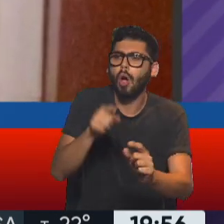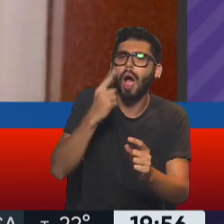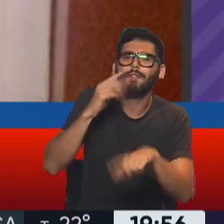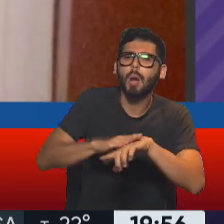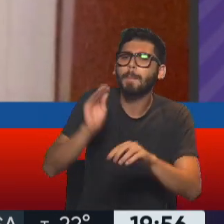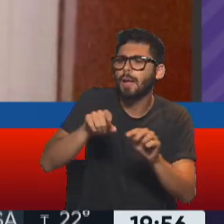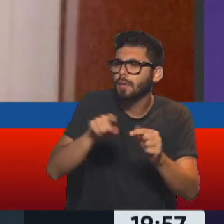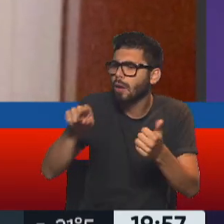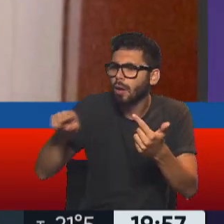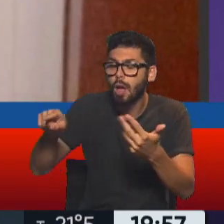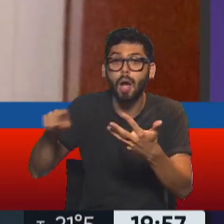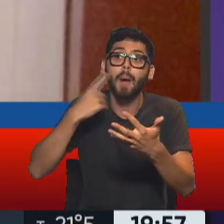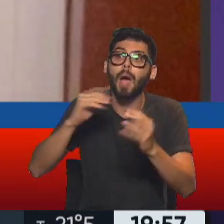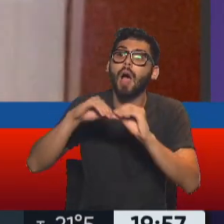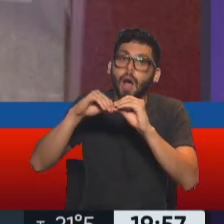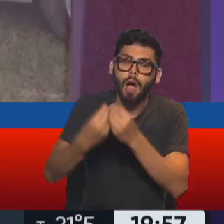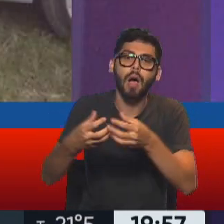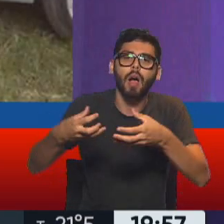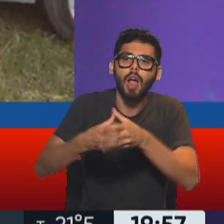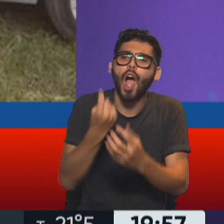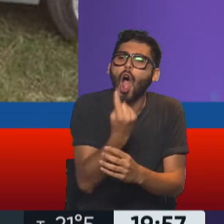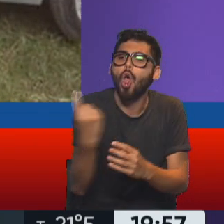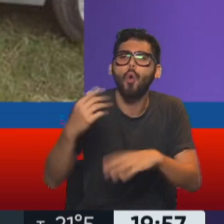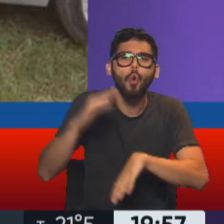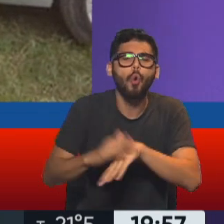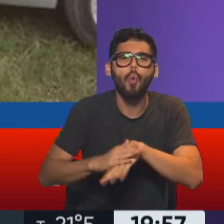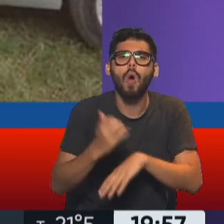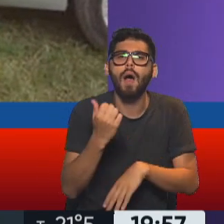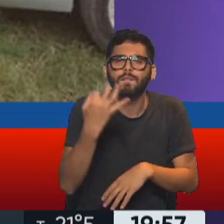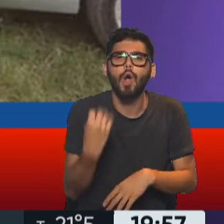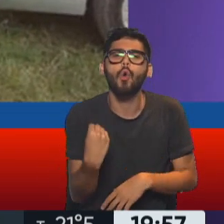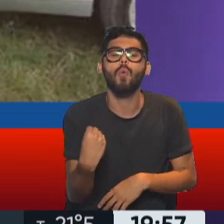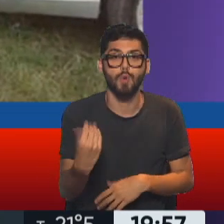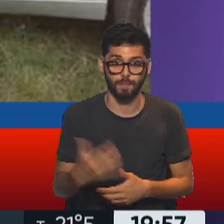así poder determinar la participación de cada uno, según indicaron las fuentes.